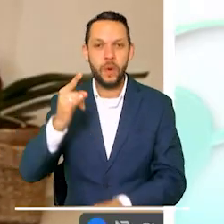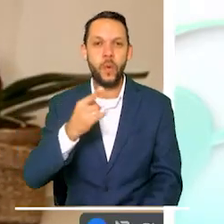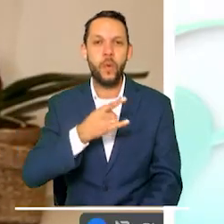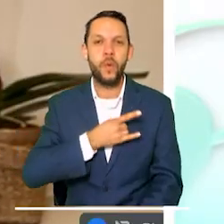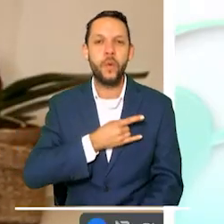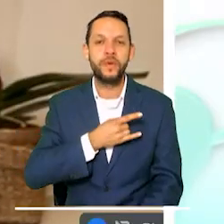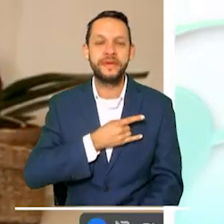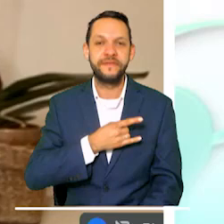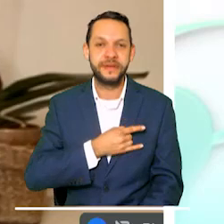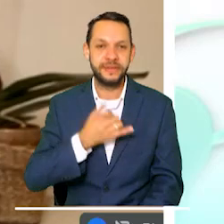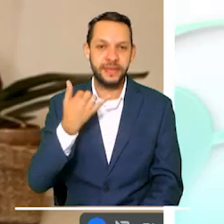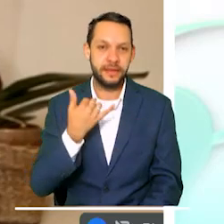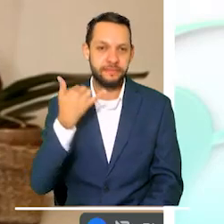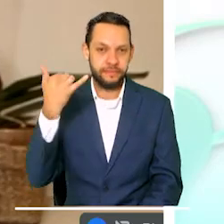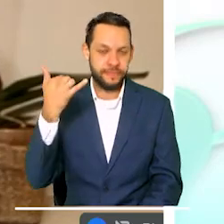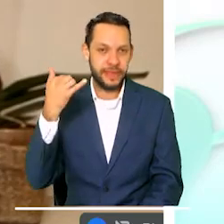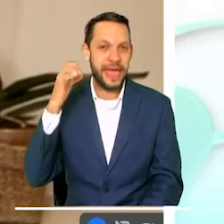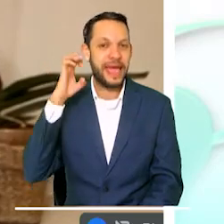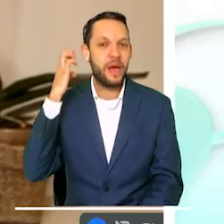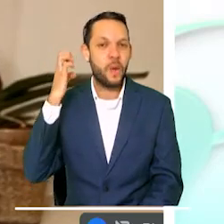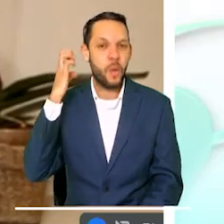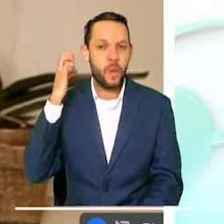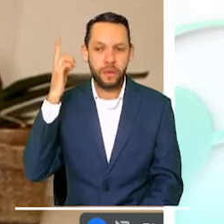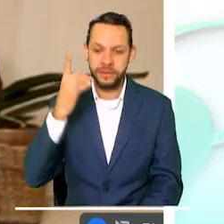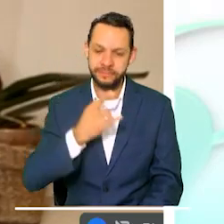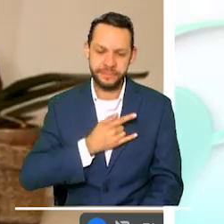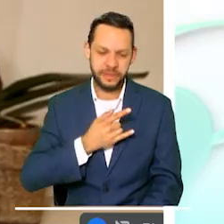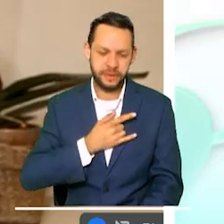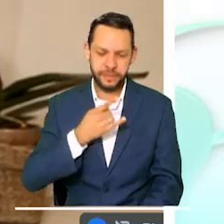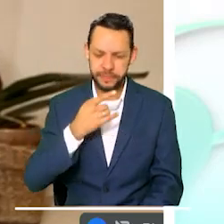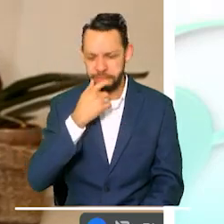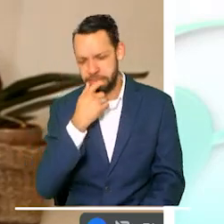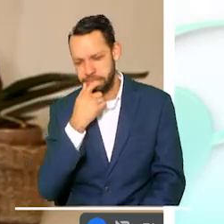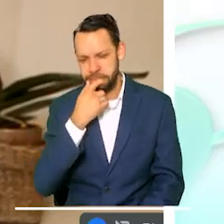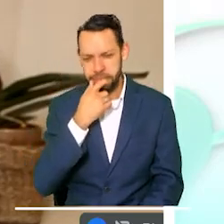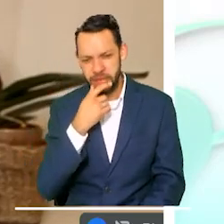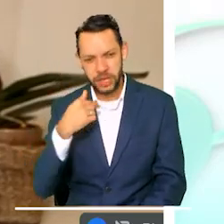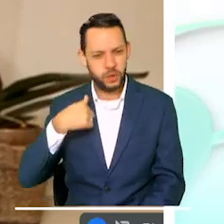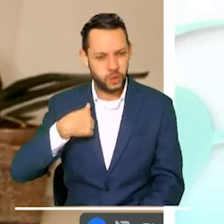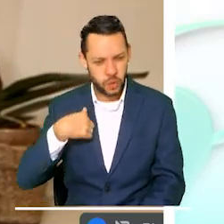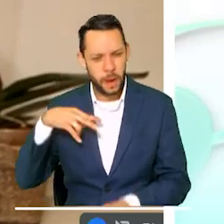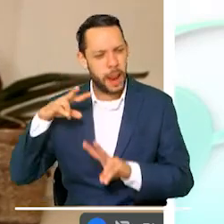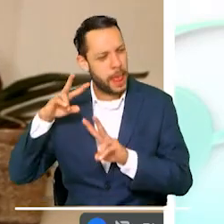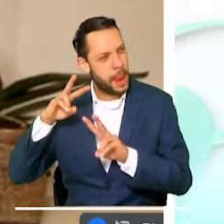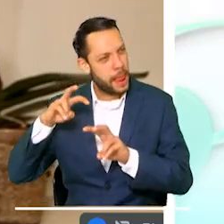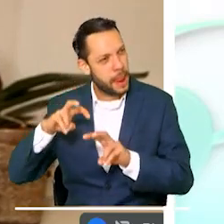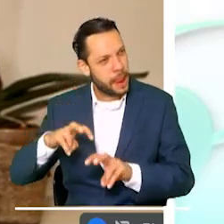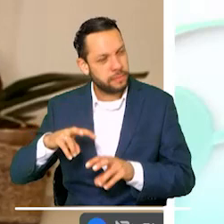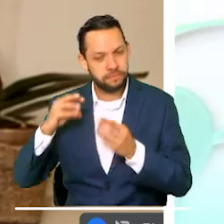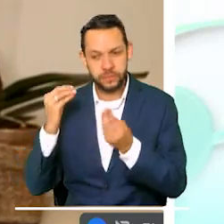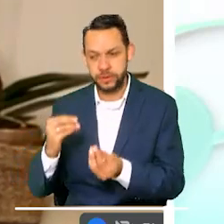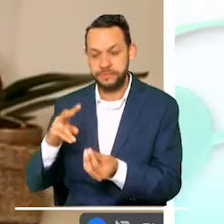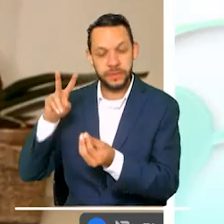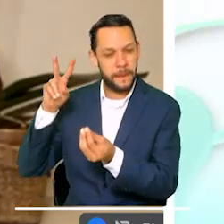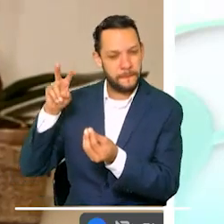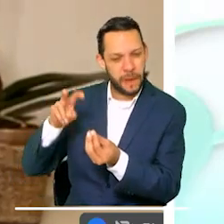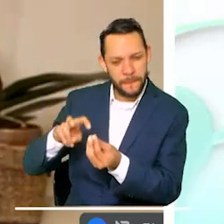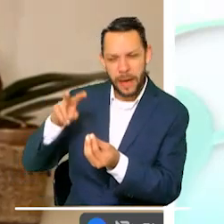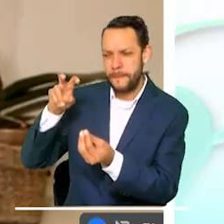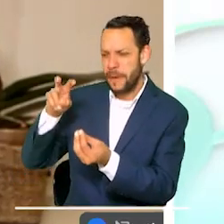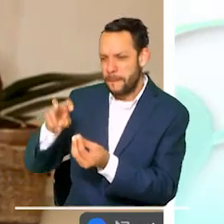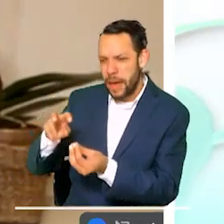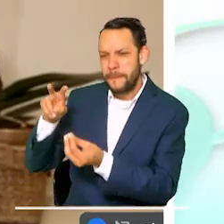Zaragoza, y lo que hemos venido encontrando a partir de la investigación que hacemos, porque aquí es muy